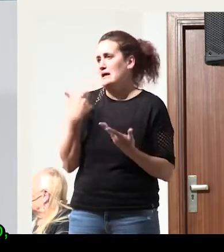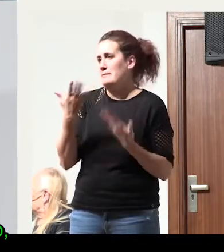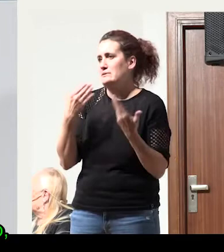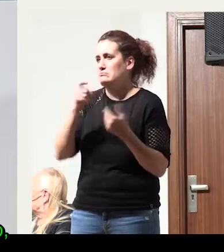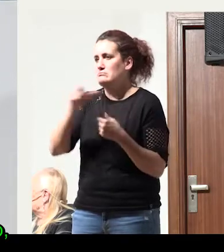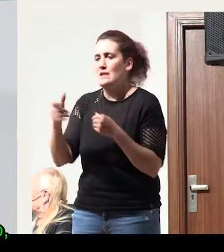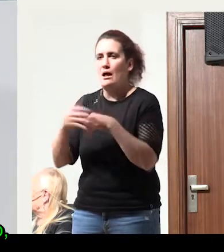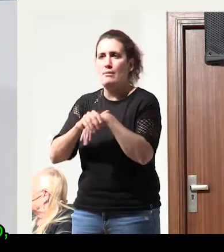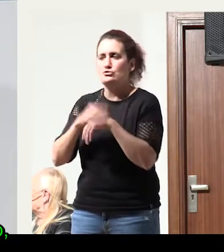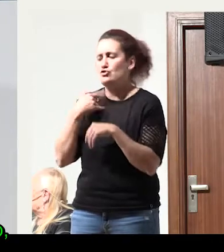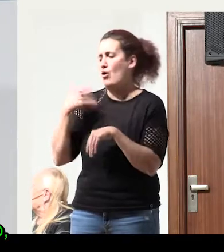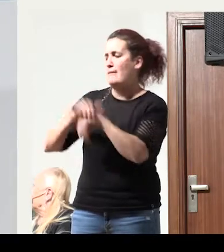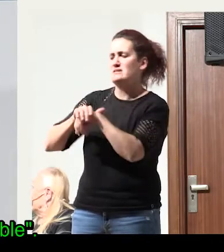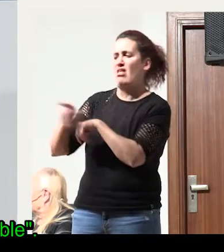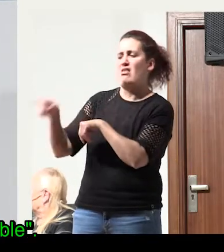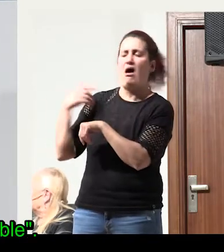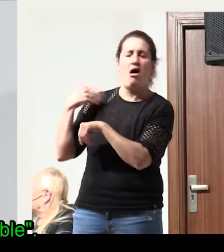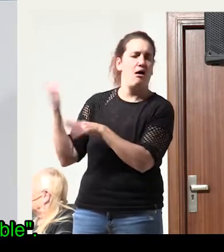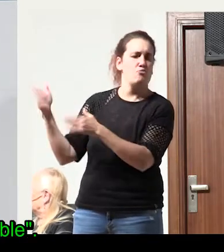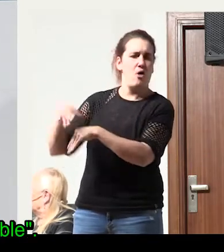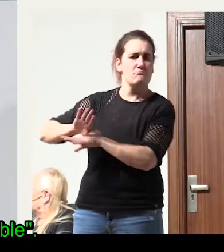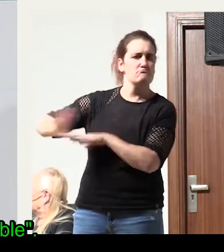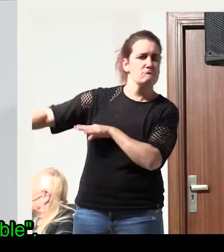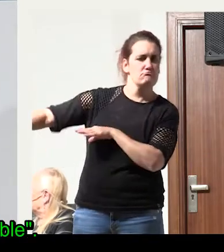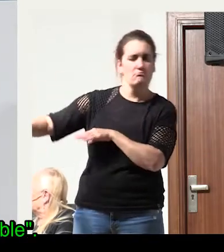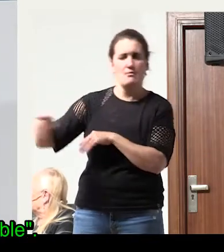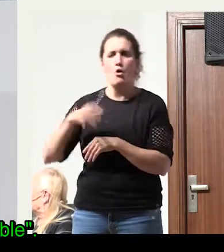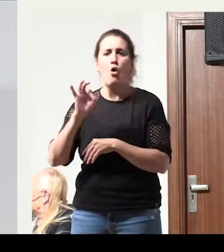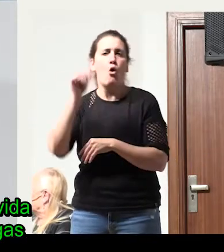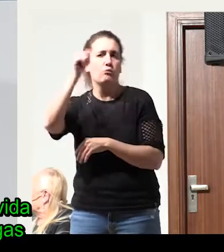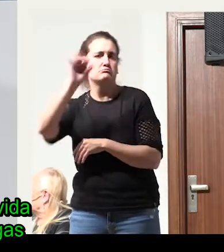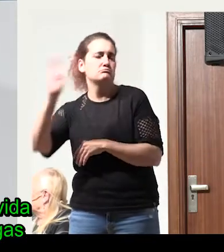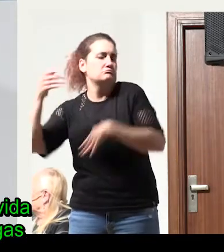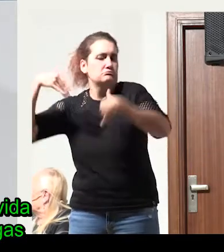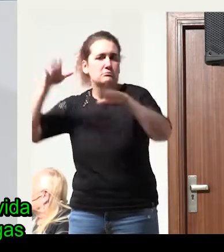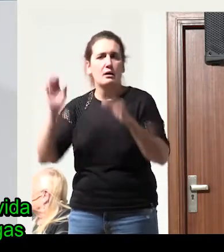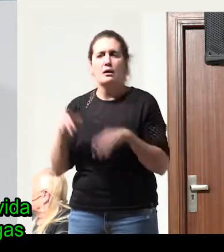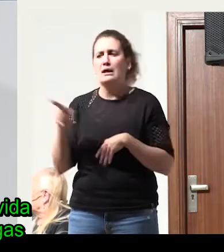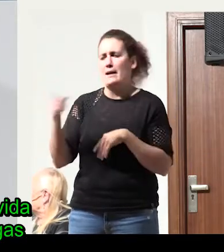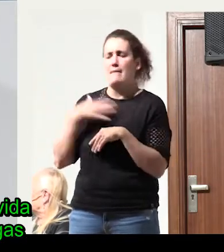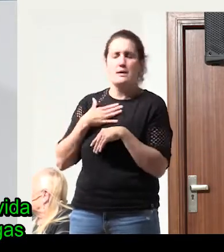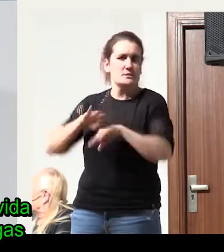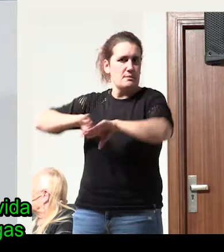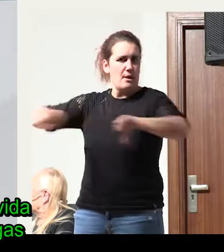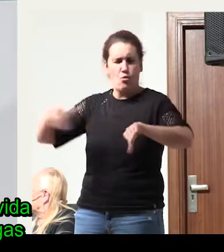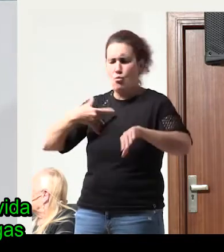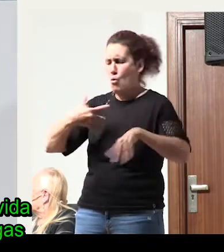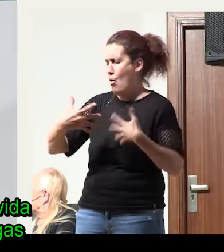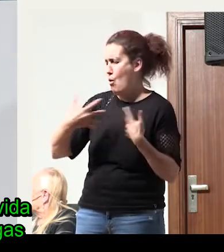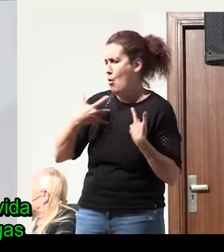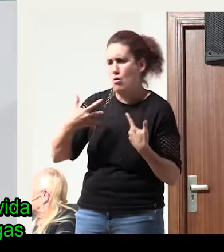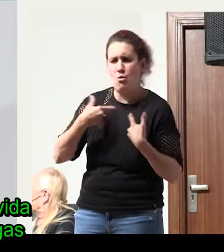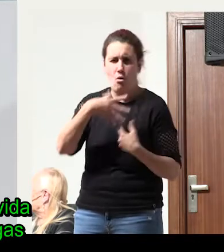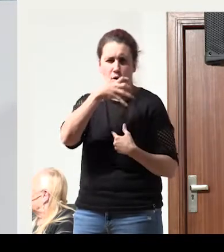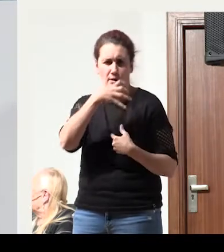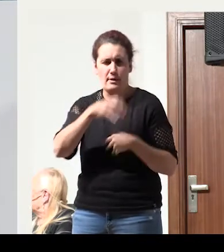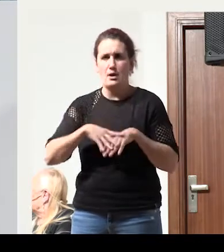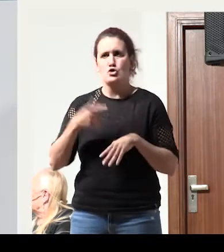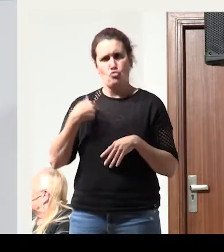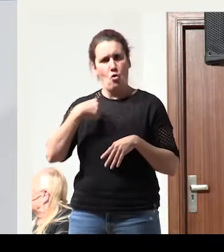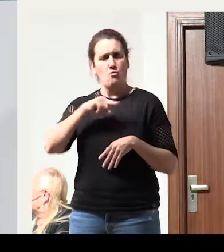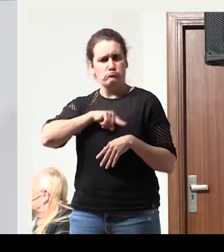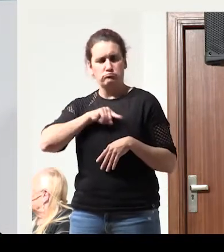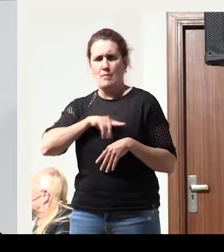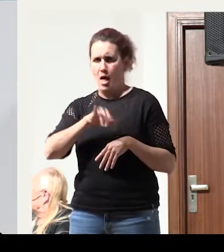con fulanita o con menganito, y para mí la separación fue terrible, ¿no? Yo puedo identificar en mi vida algunas separaciones de amigas que han